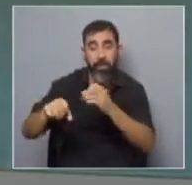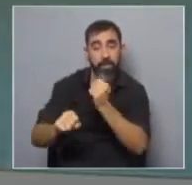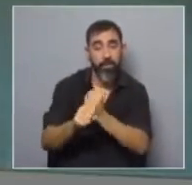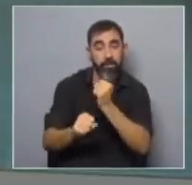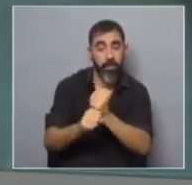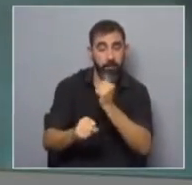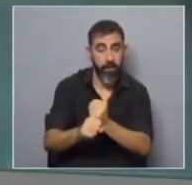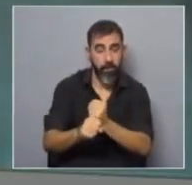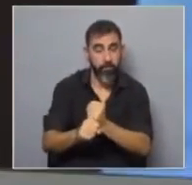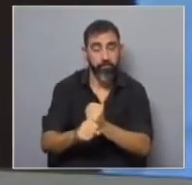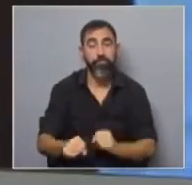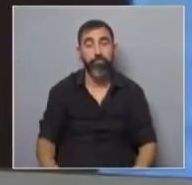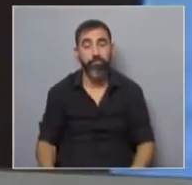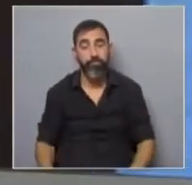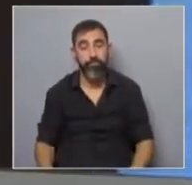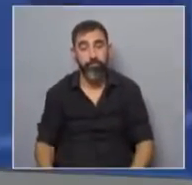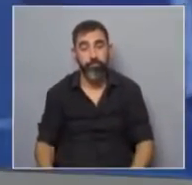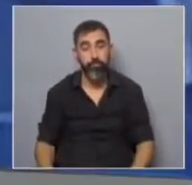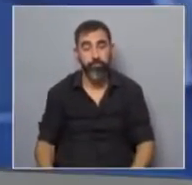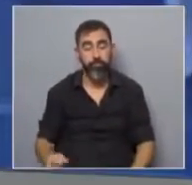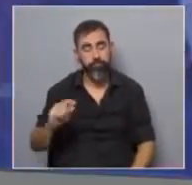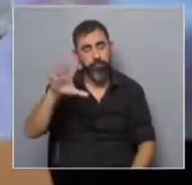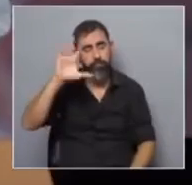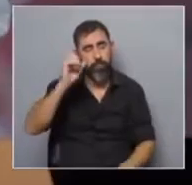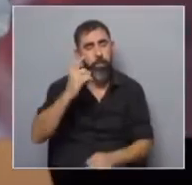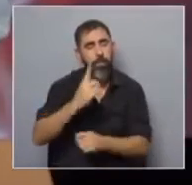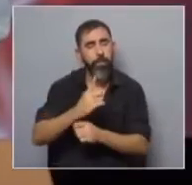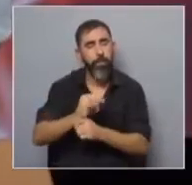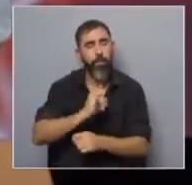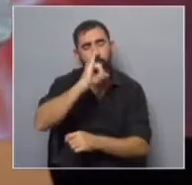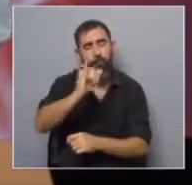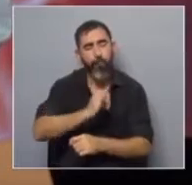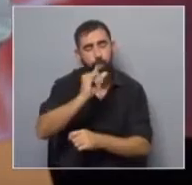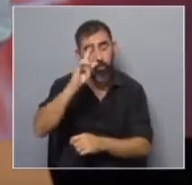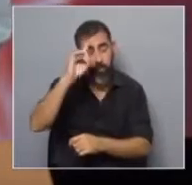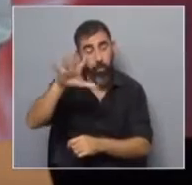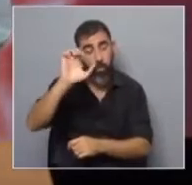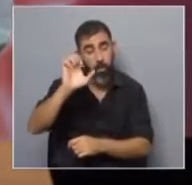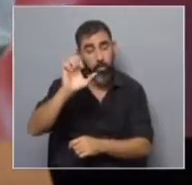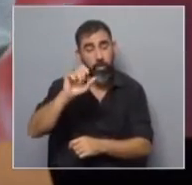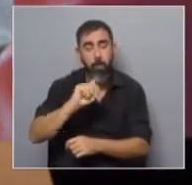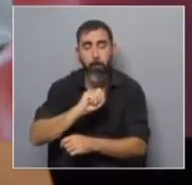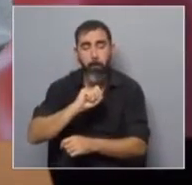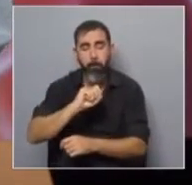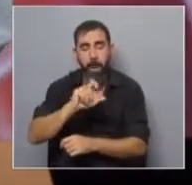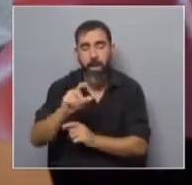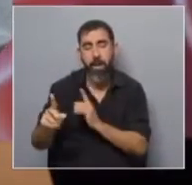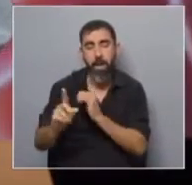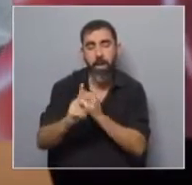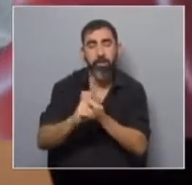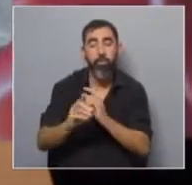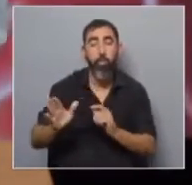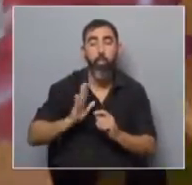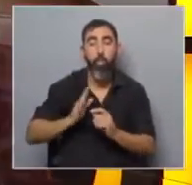empleo. Yo recuerdo, ¿sabes qué? De los primeros informes me quedó grabado uno que hablaba de la mala atención de las